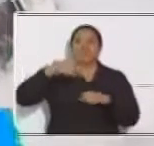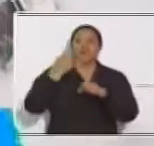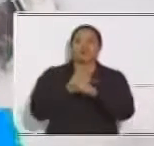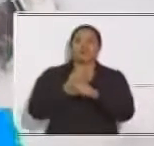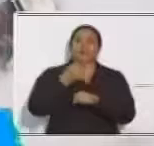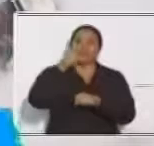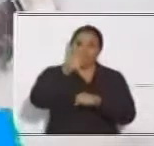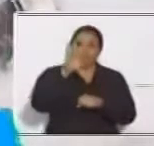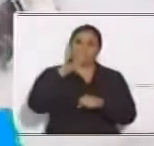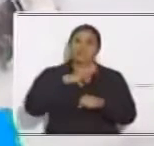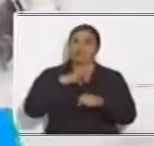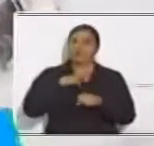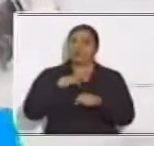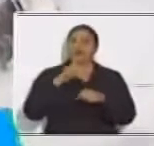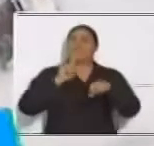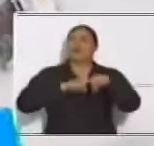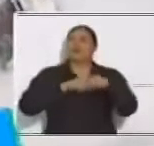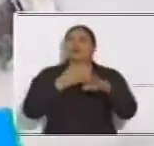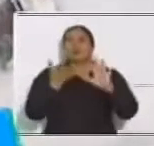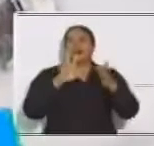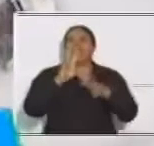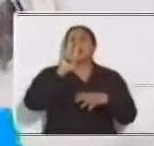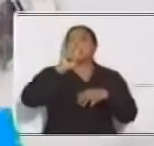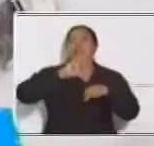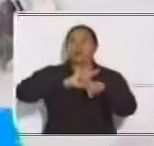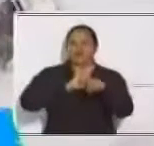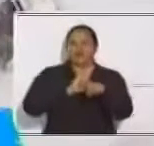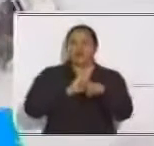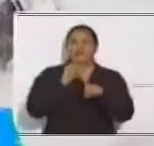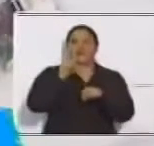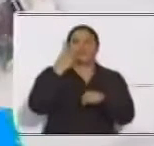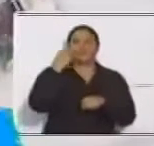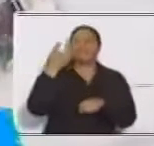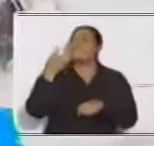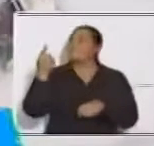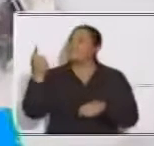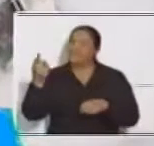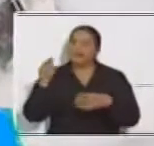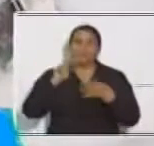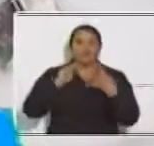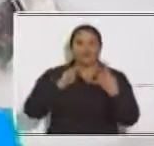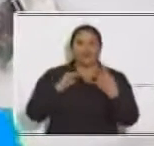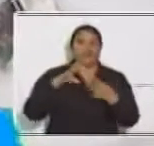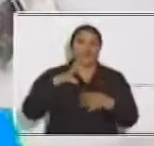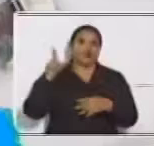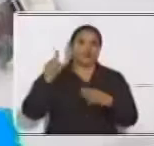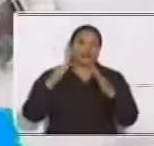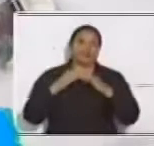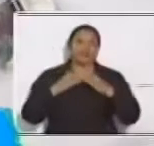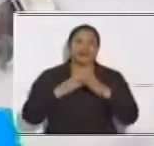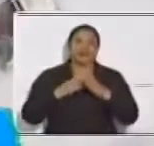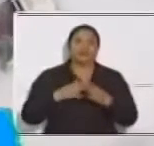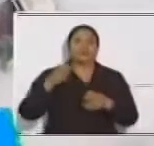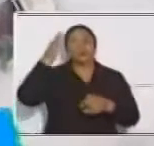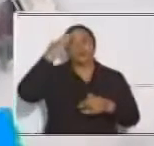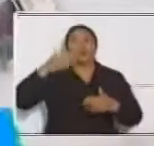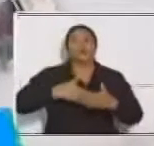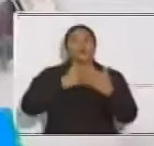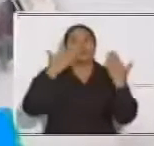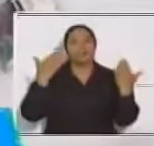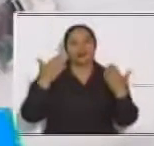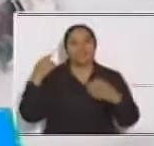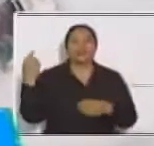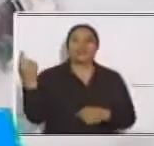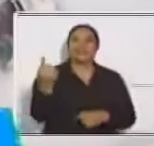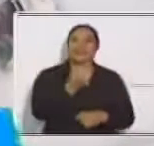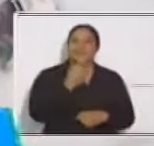tiempo, unos 2 minutitos para conseguir los materiales que estén a su alcance. Mientras tanto, muy buenos días a todos en